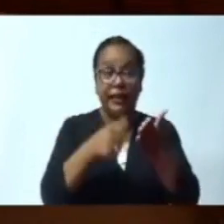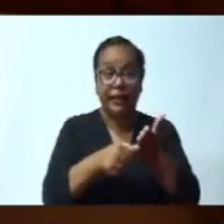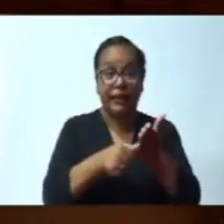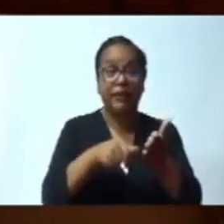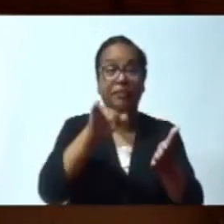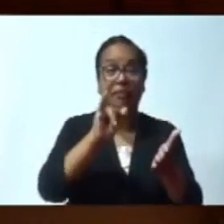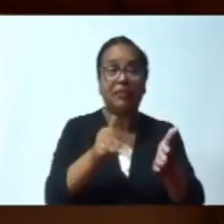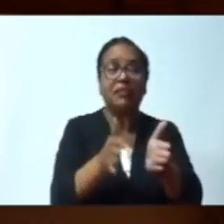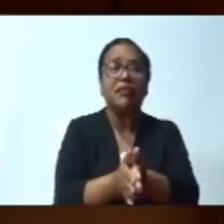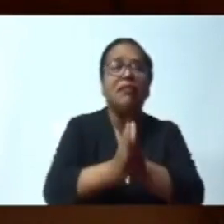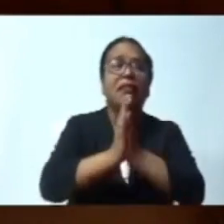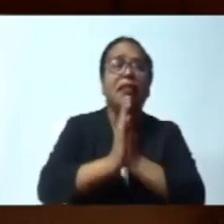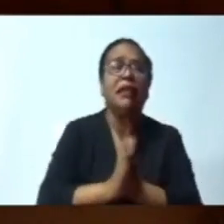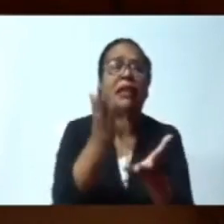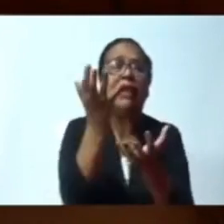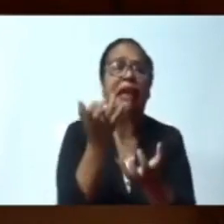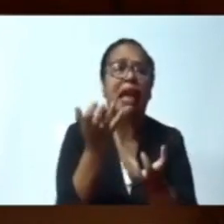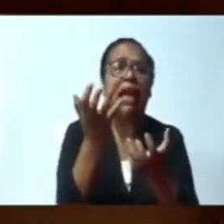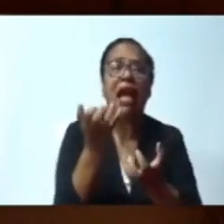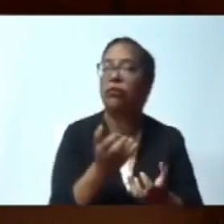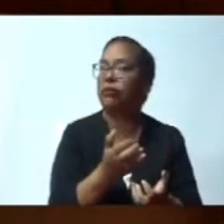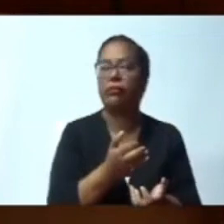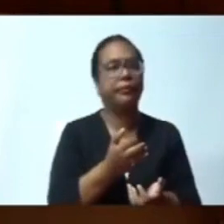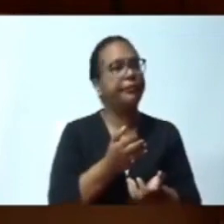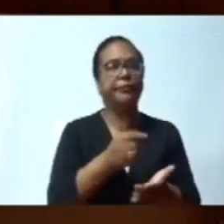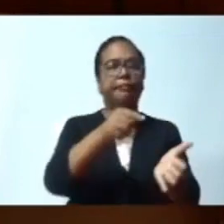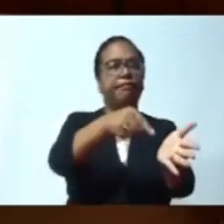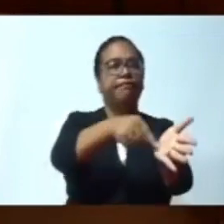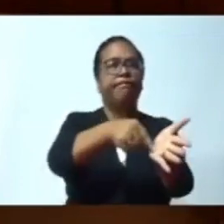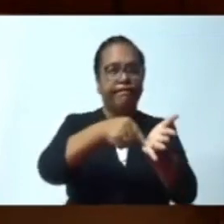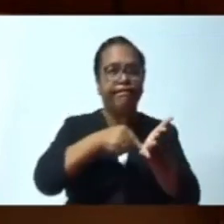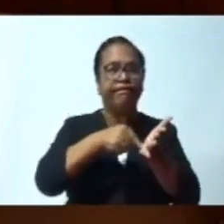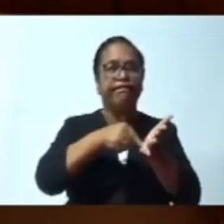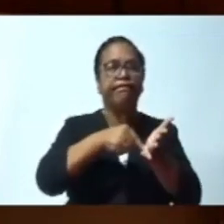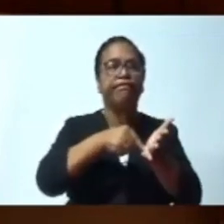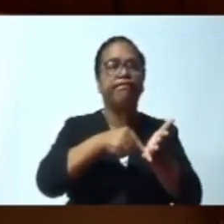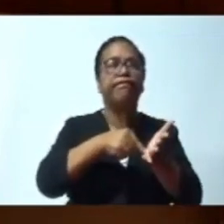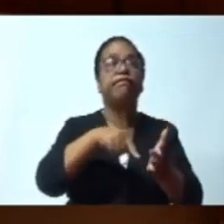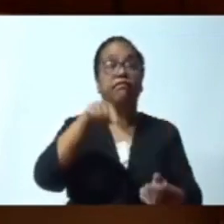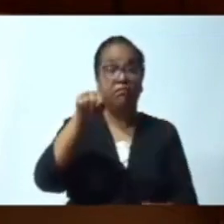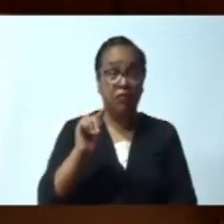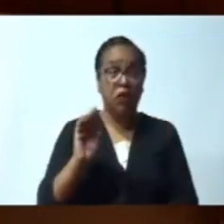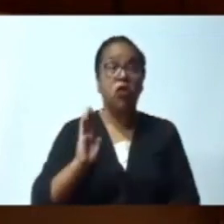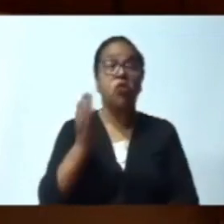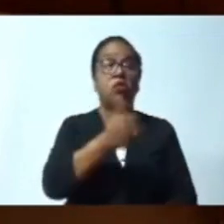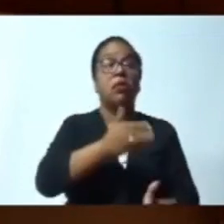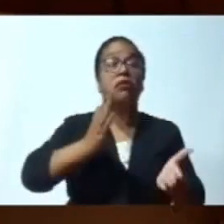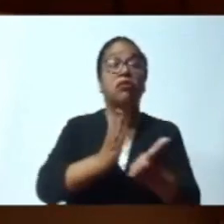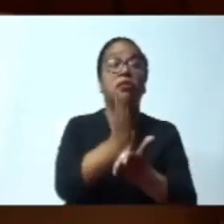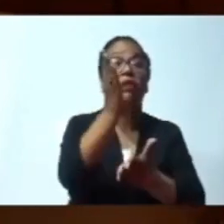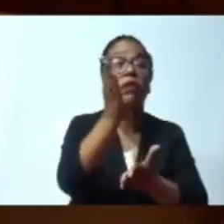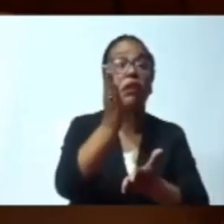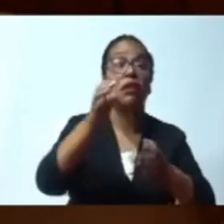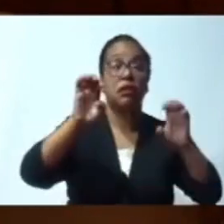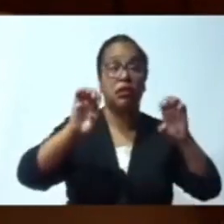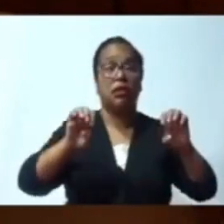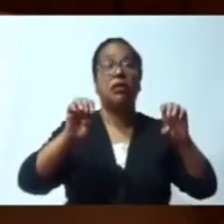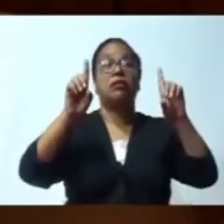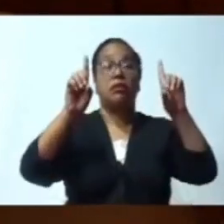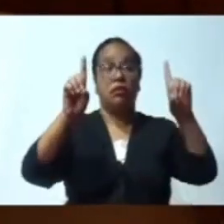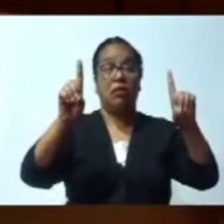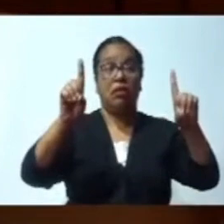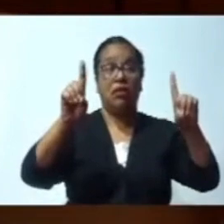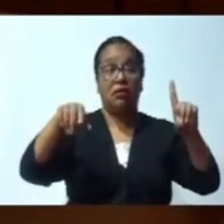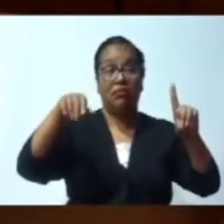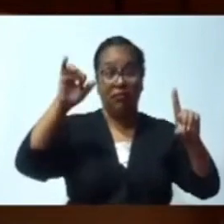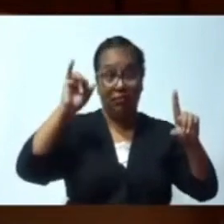ni un ruego. Es una exigencia a las autoridades que se reconozca nuestro derecho a la educación, que el Gramaso hace